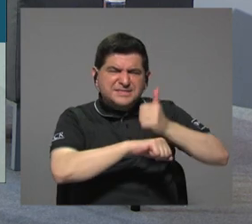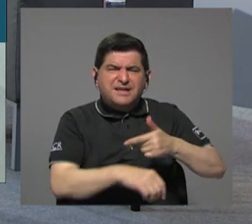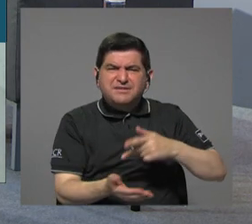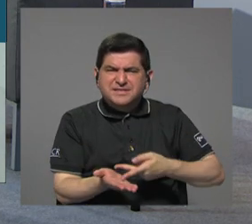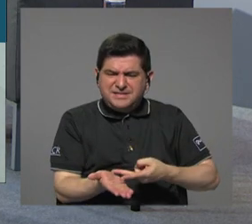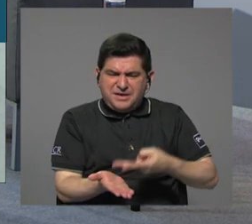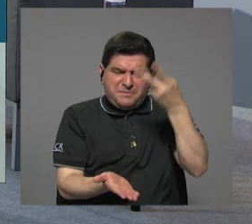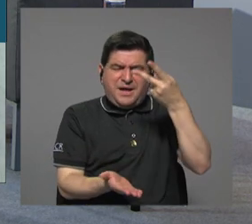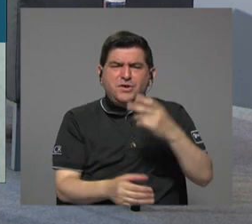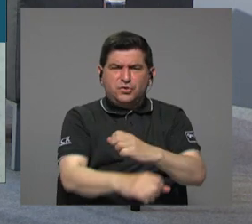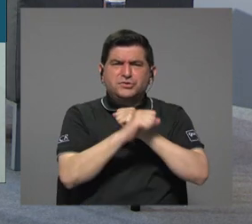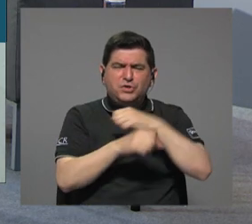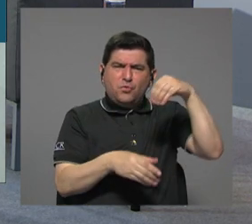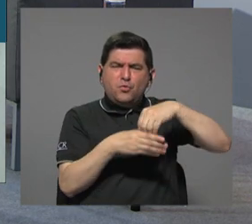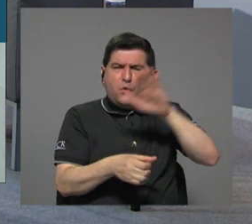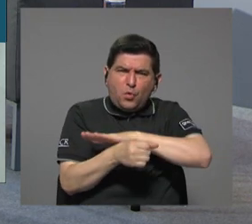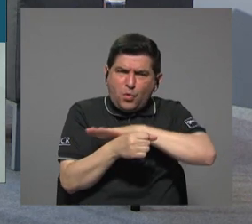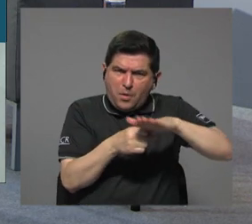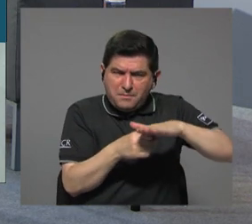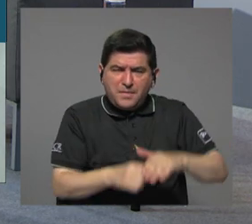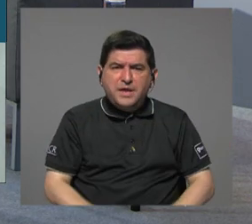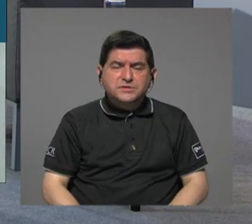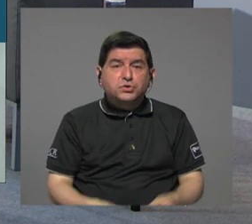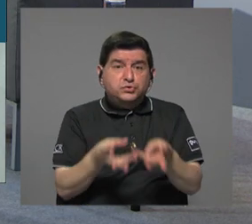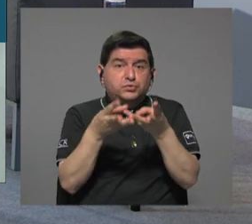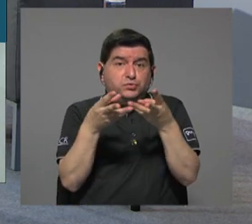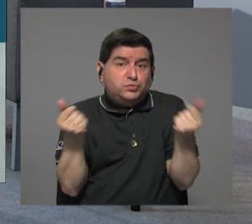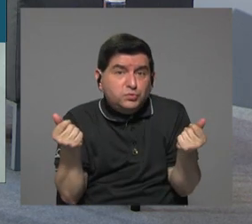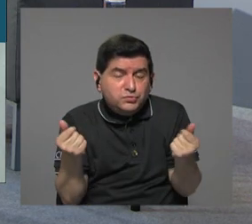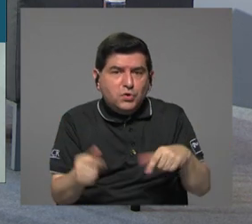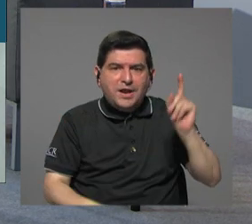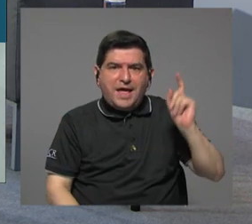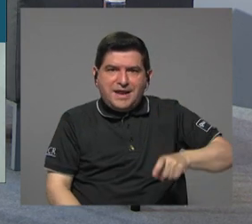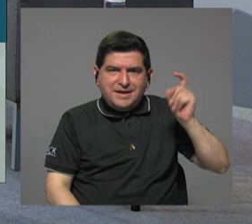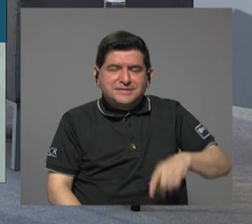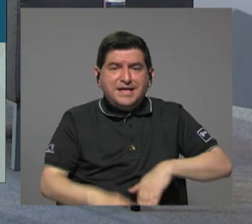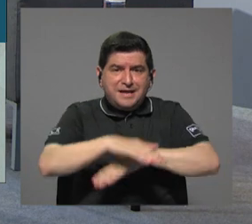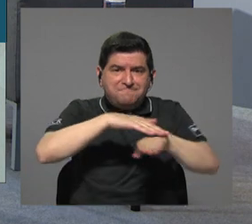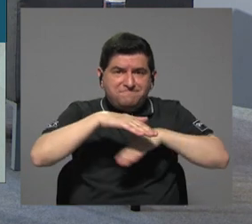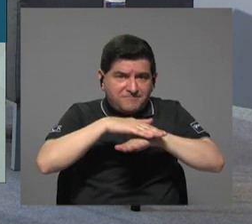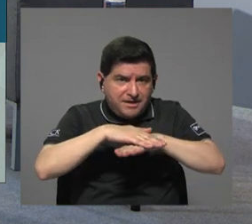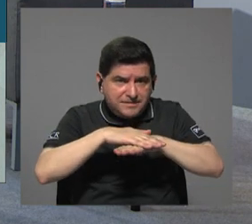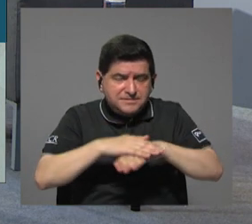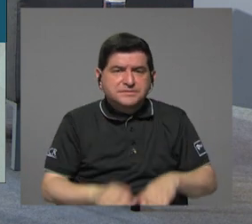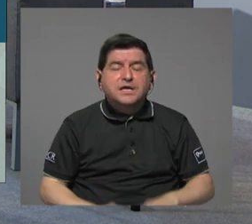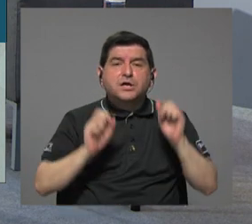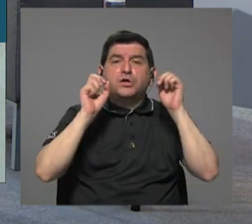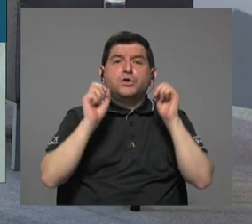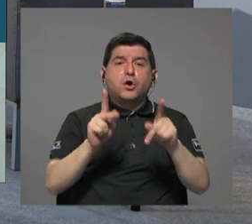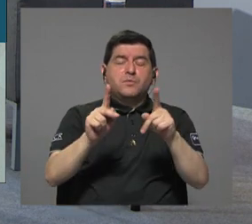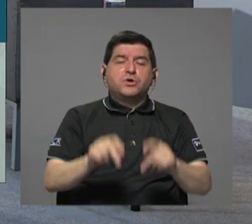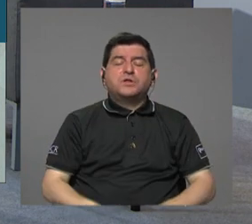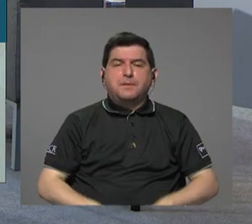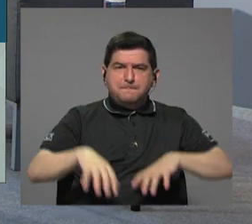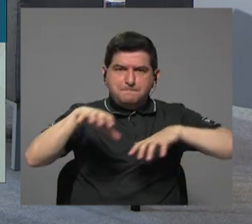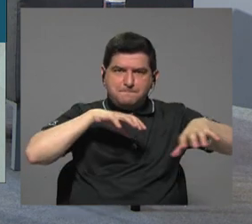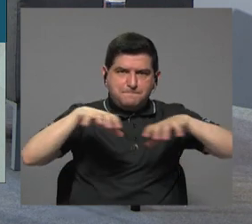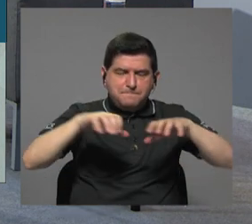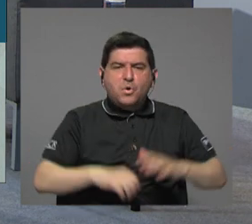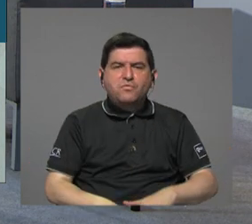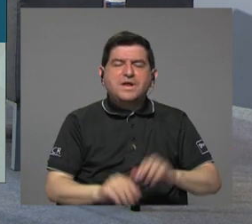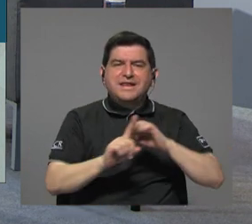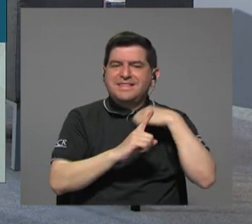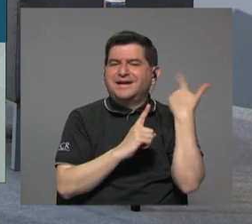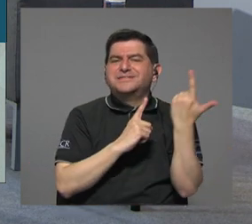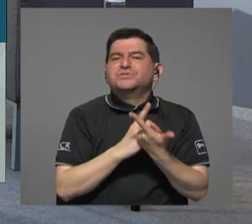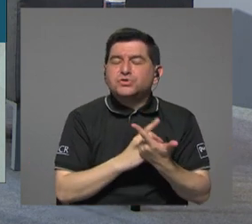monto que asegure ingresos suficientes para poder resolver las necesidades básicas y posibilitar la movilidad la movilidad